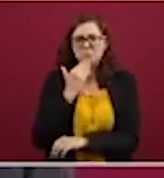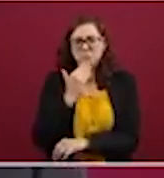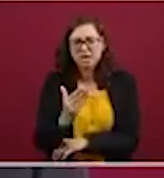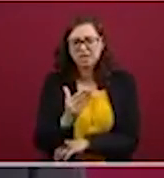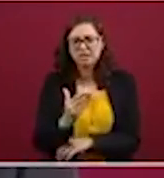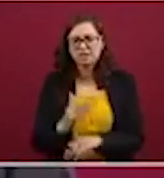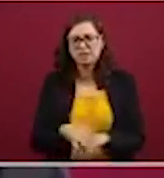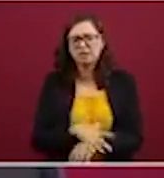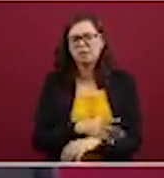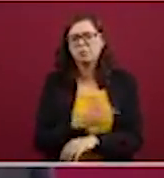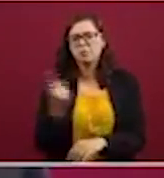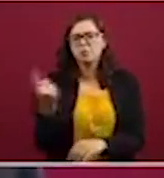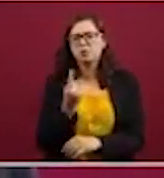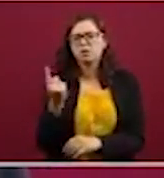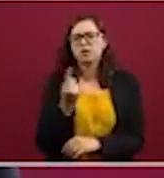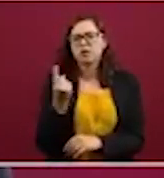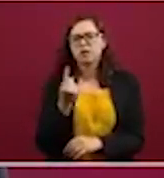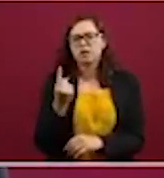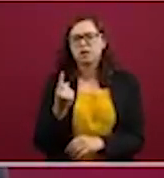dos